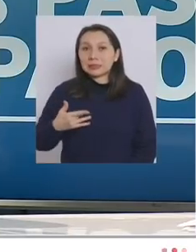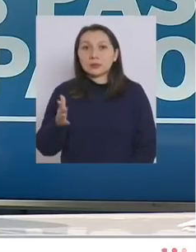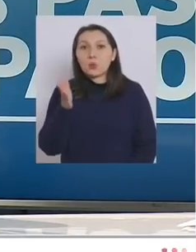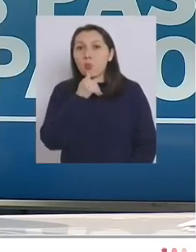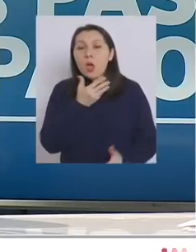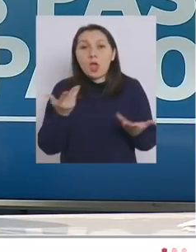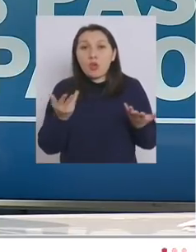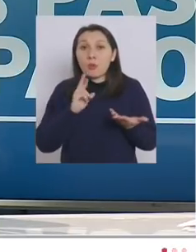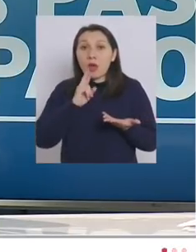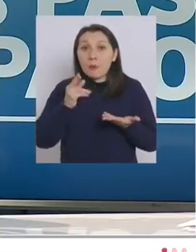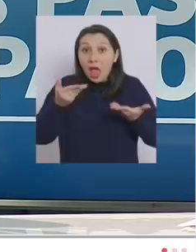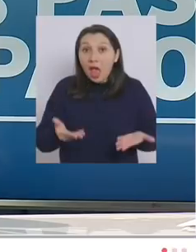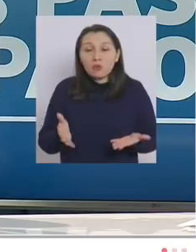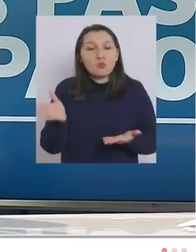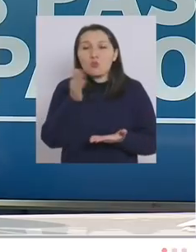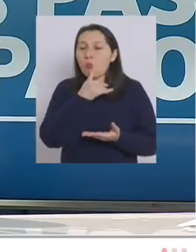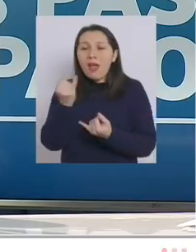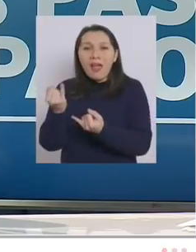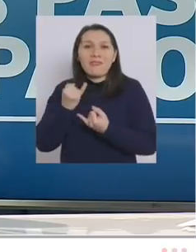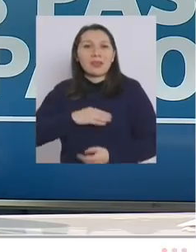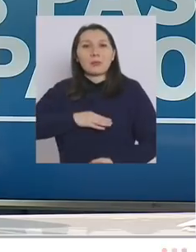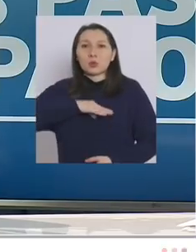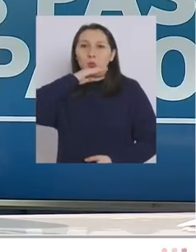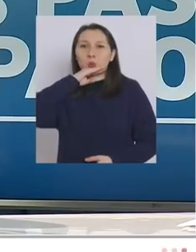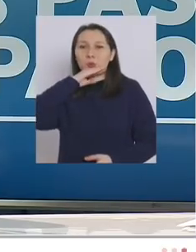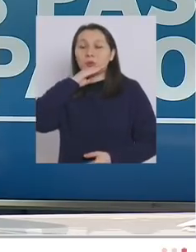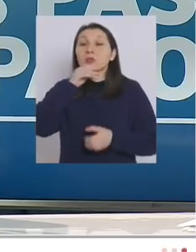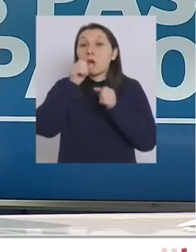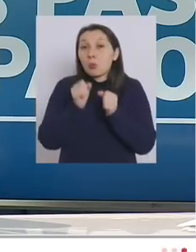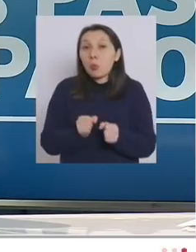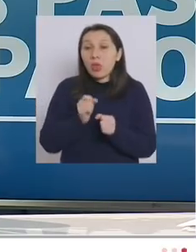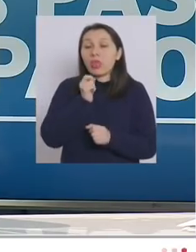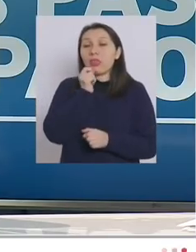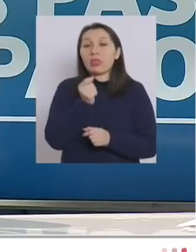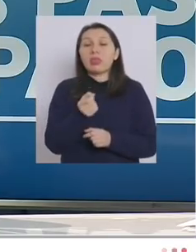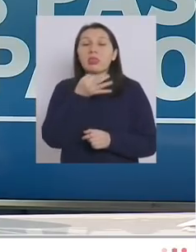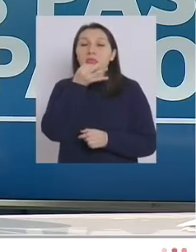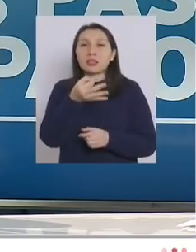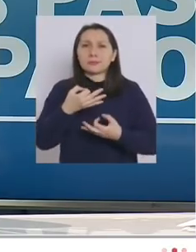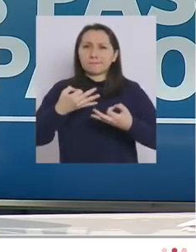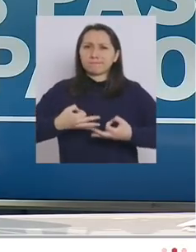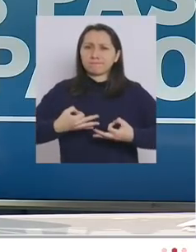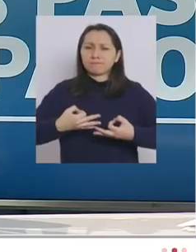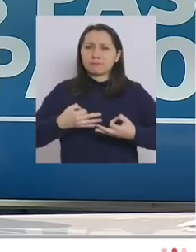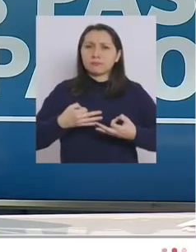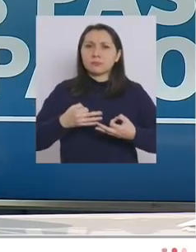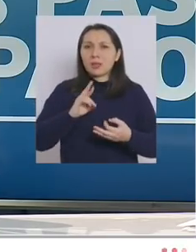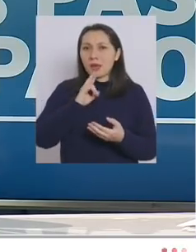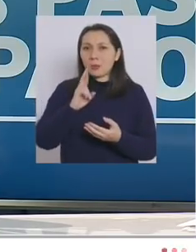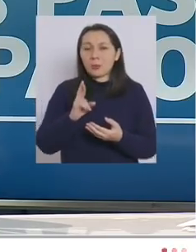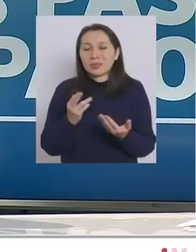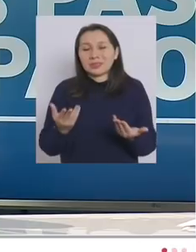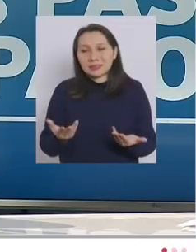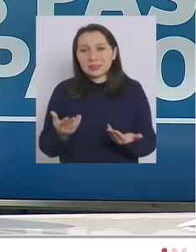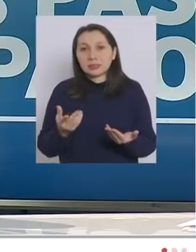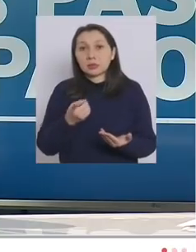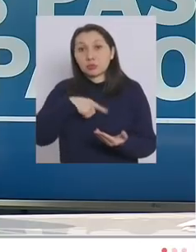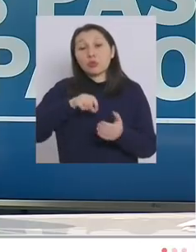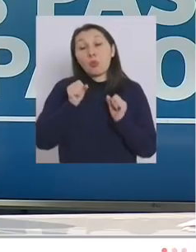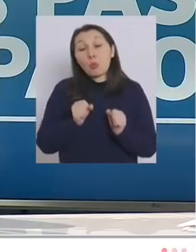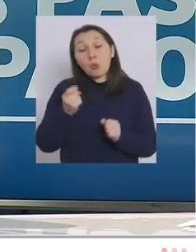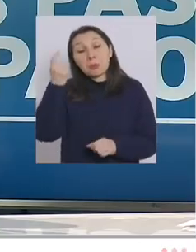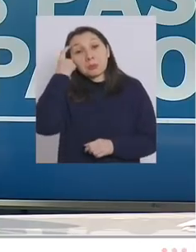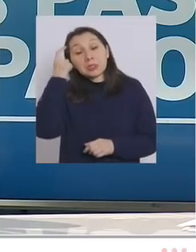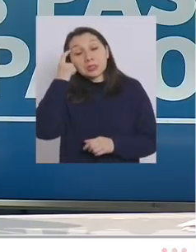tenemos cómo responderla ahora. No hay información suficiente como para que podamos ser así concretos en la respuesta. Uno puede,